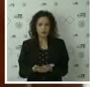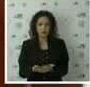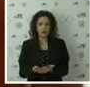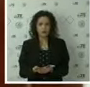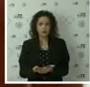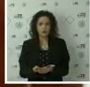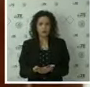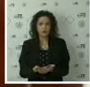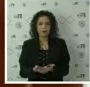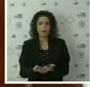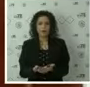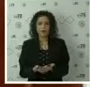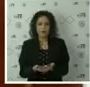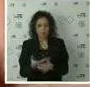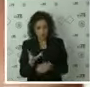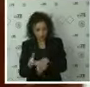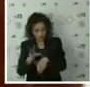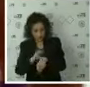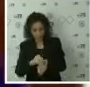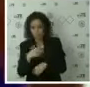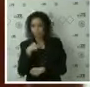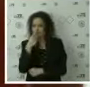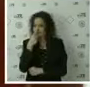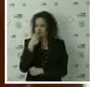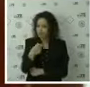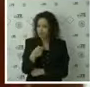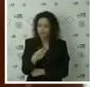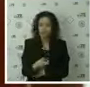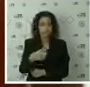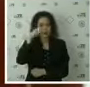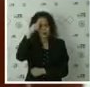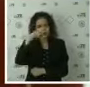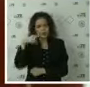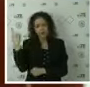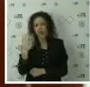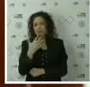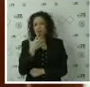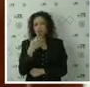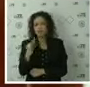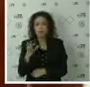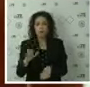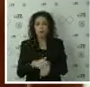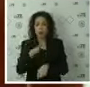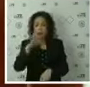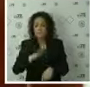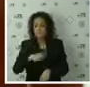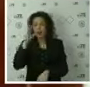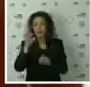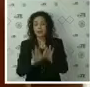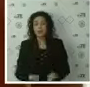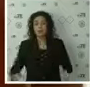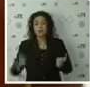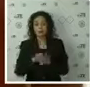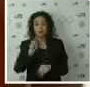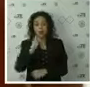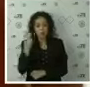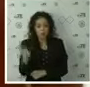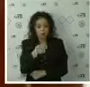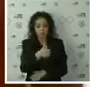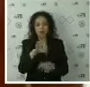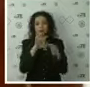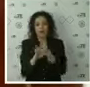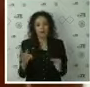una moderación, si me permiten decirlo, sencilla, porque lo importante y la valía es lo que ustedes tienen que